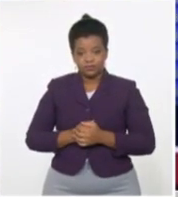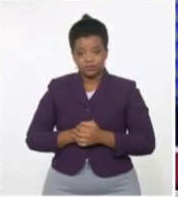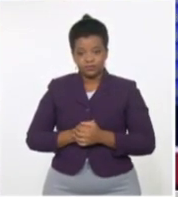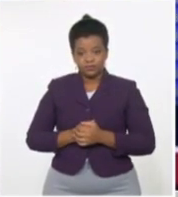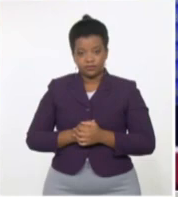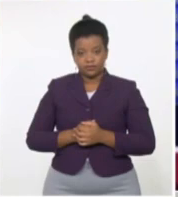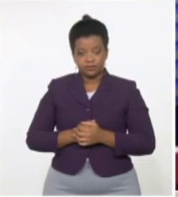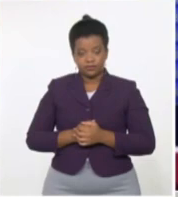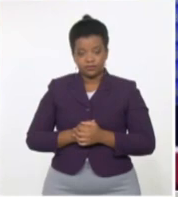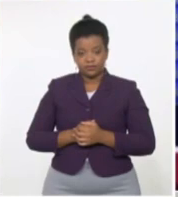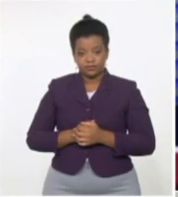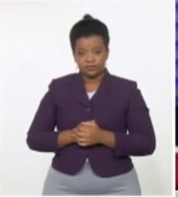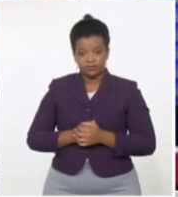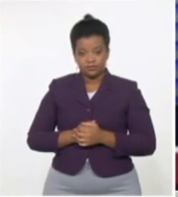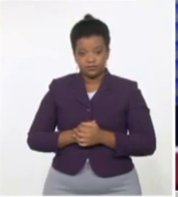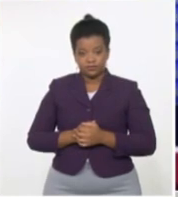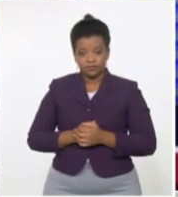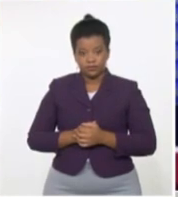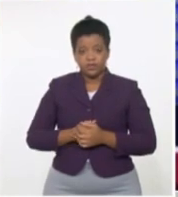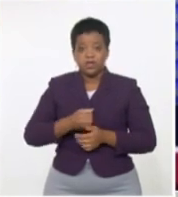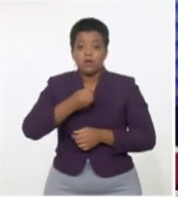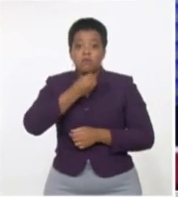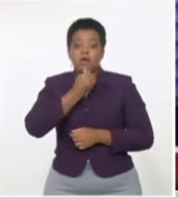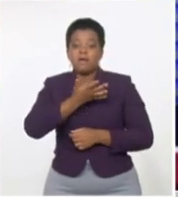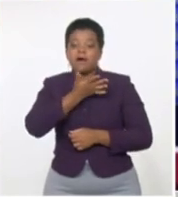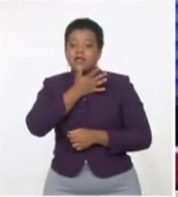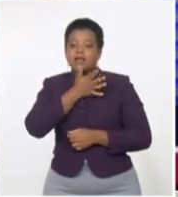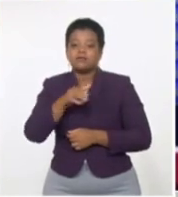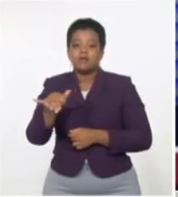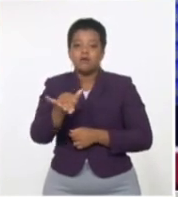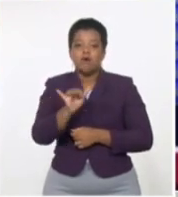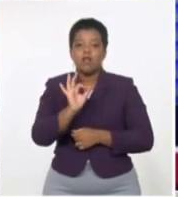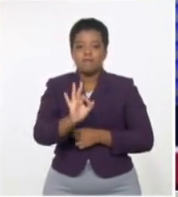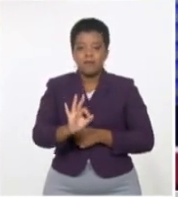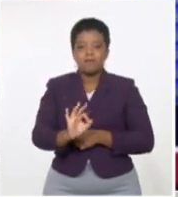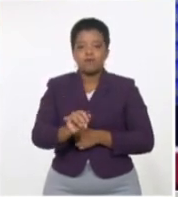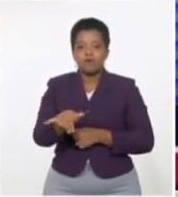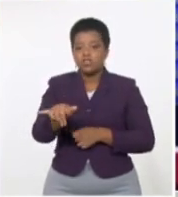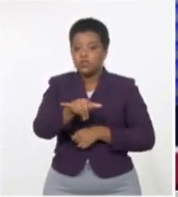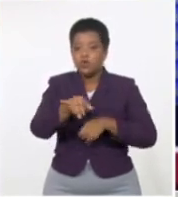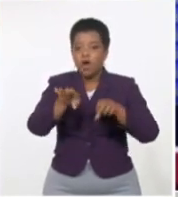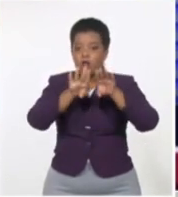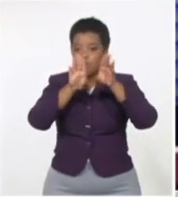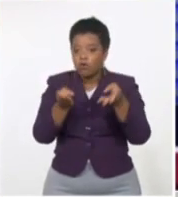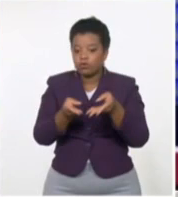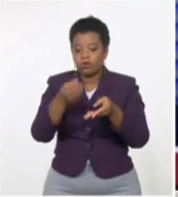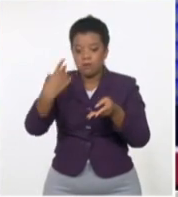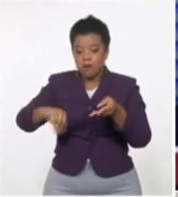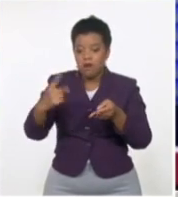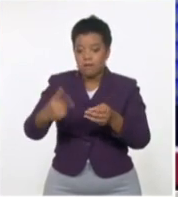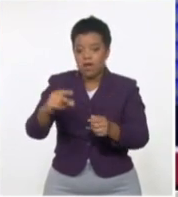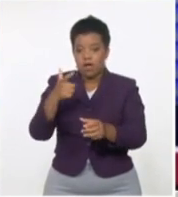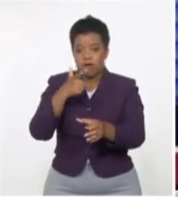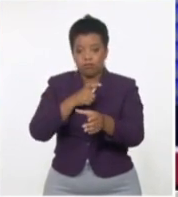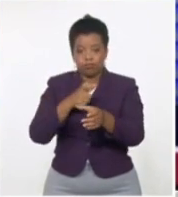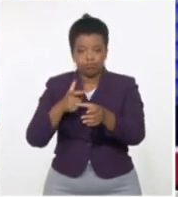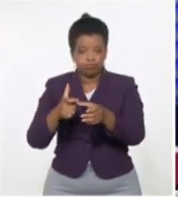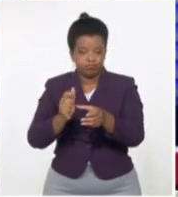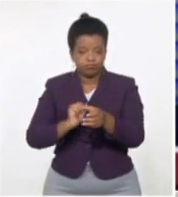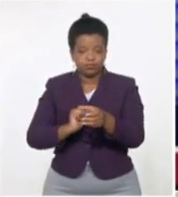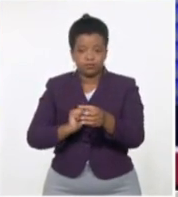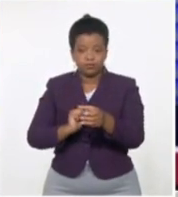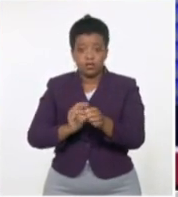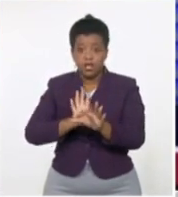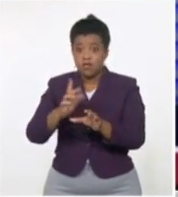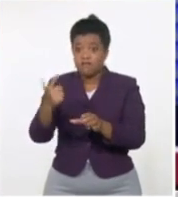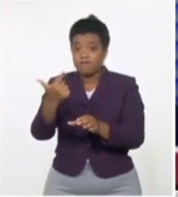tanto, tienen una posibilidad de parecerse más a la realidad, a lo que sucede en el ya cuando tú administras la vacuna